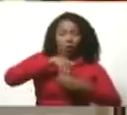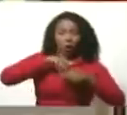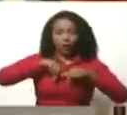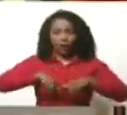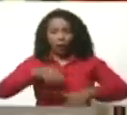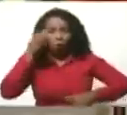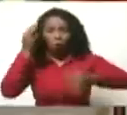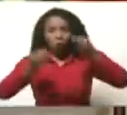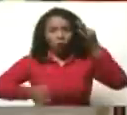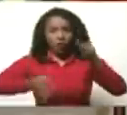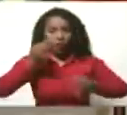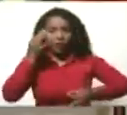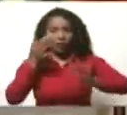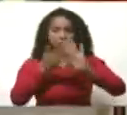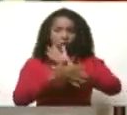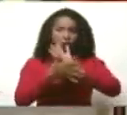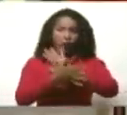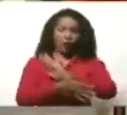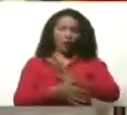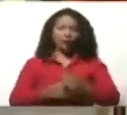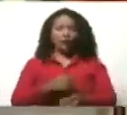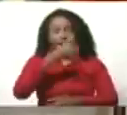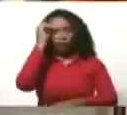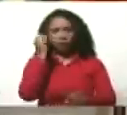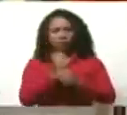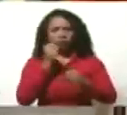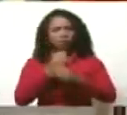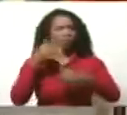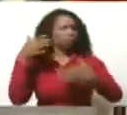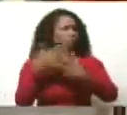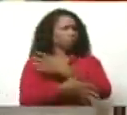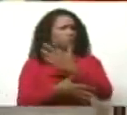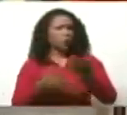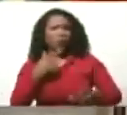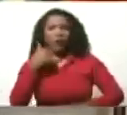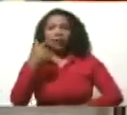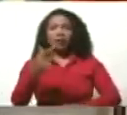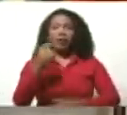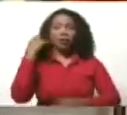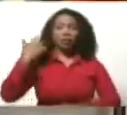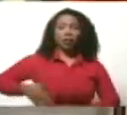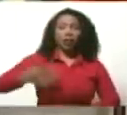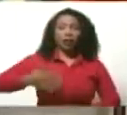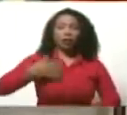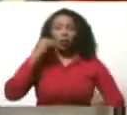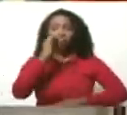instancias judiciales, opera pues lo que establece el derecho internacional.